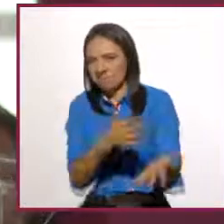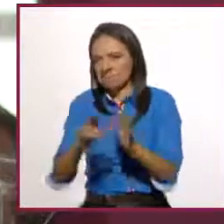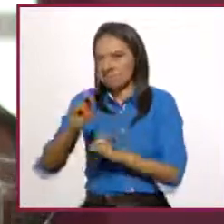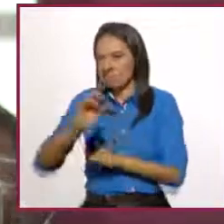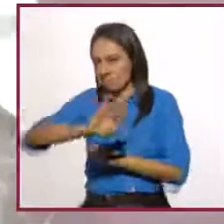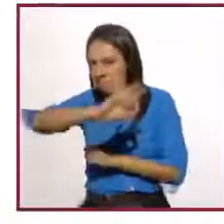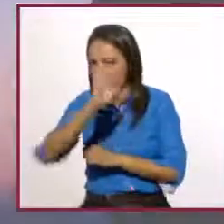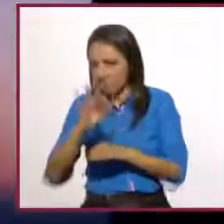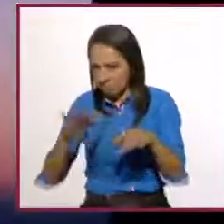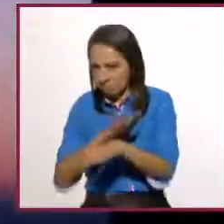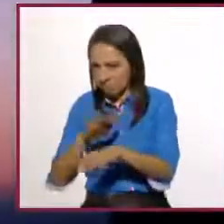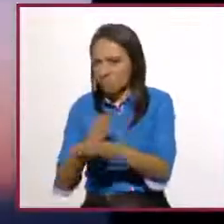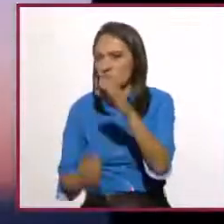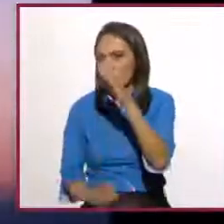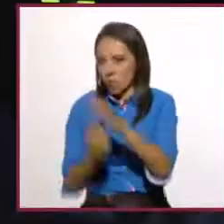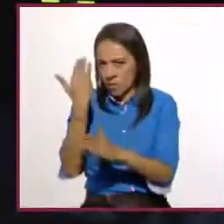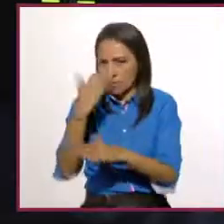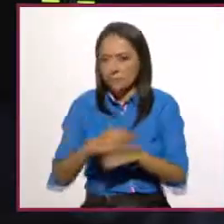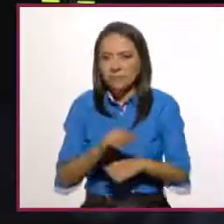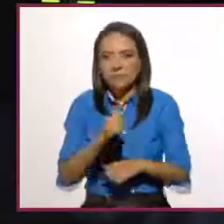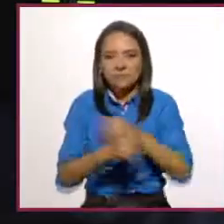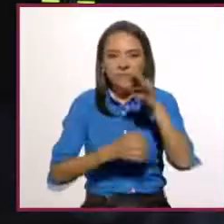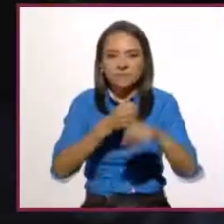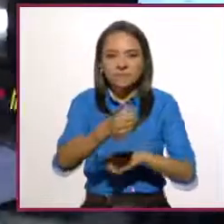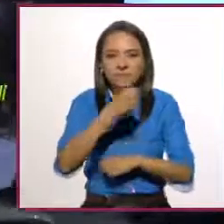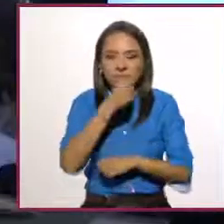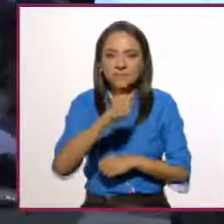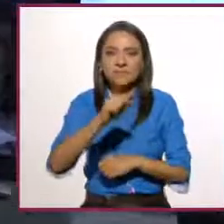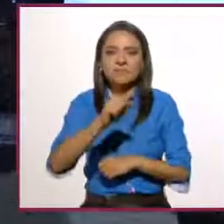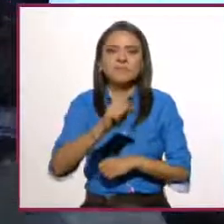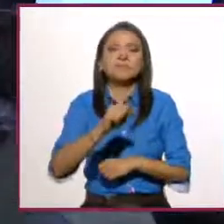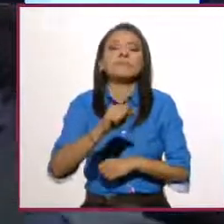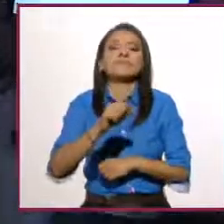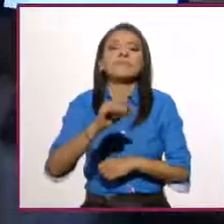carta programática. 11 Noticias, Cindy Anabel, Cerdas Salinas.